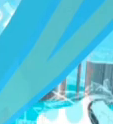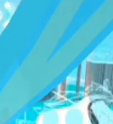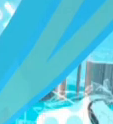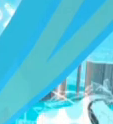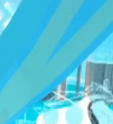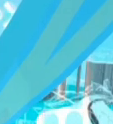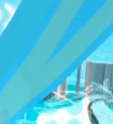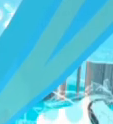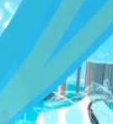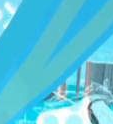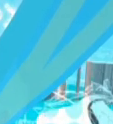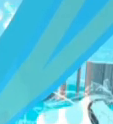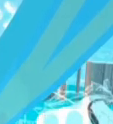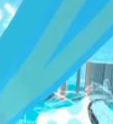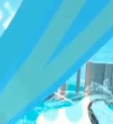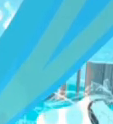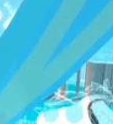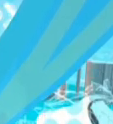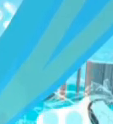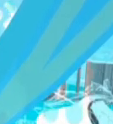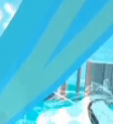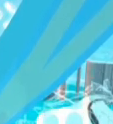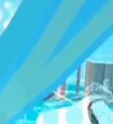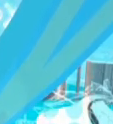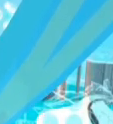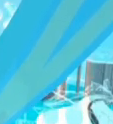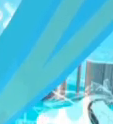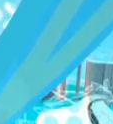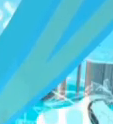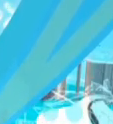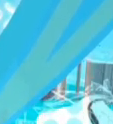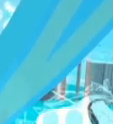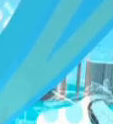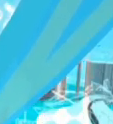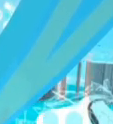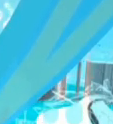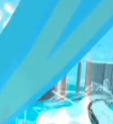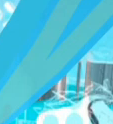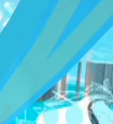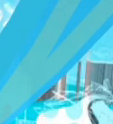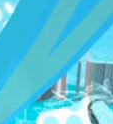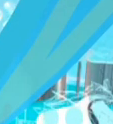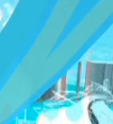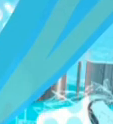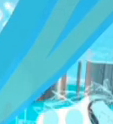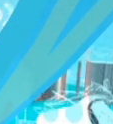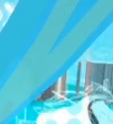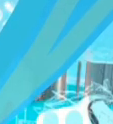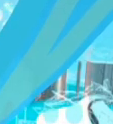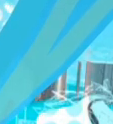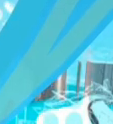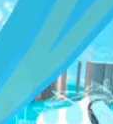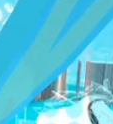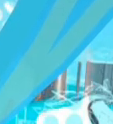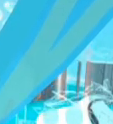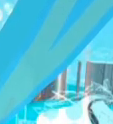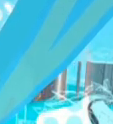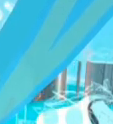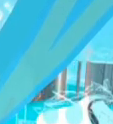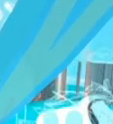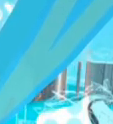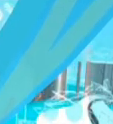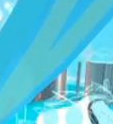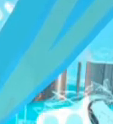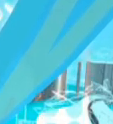de ese ámbito de inmunidad informal que existía